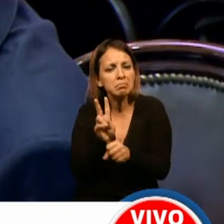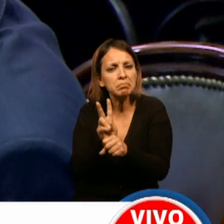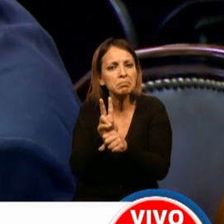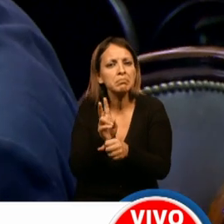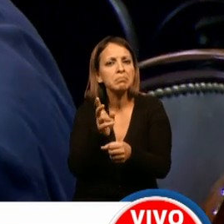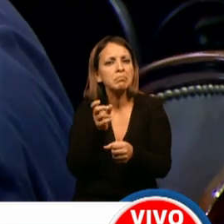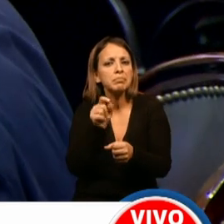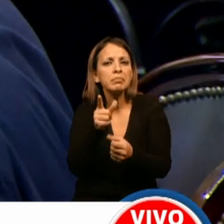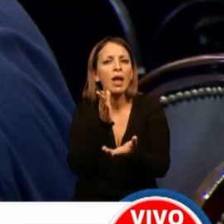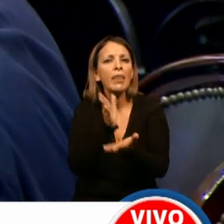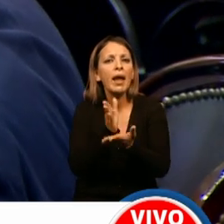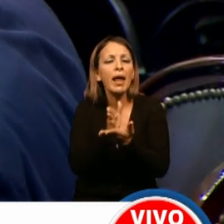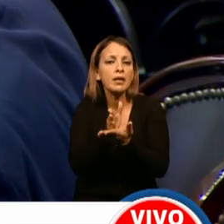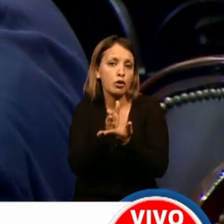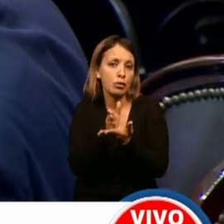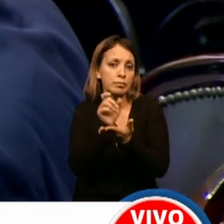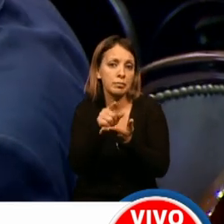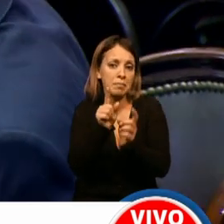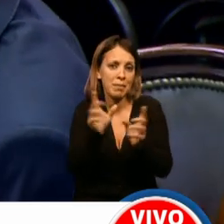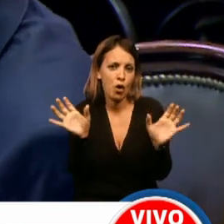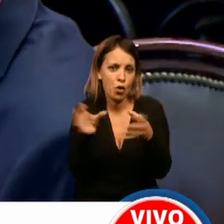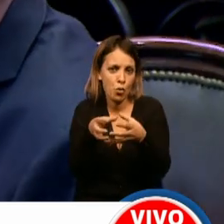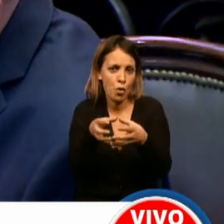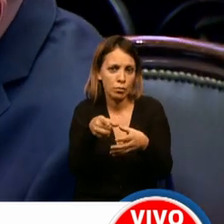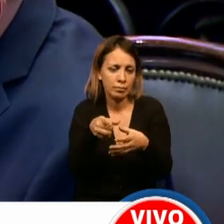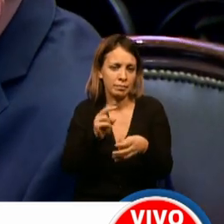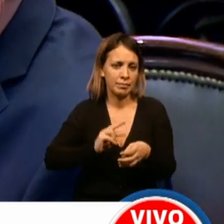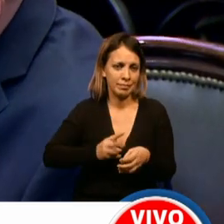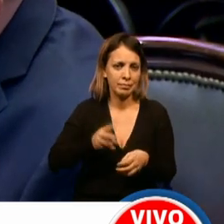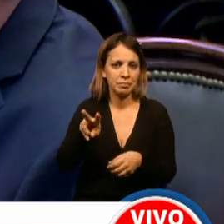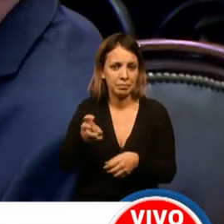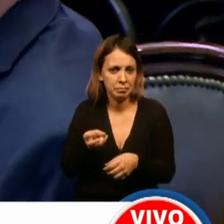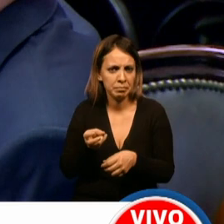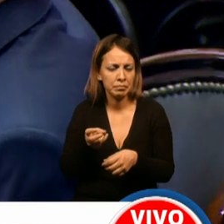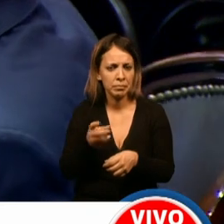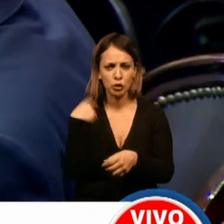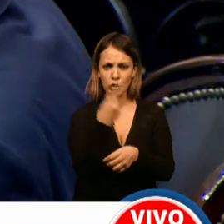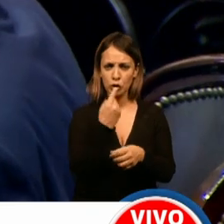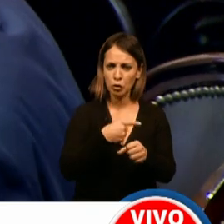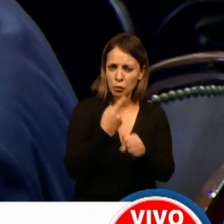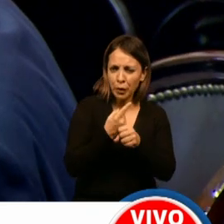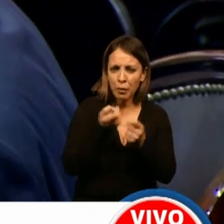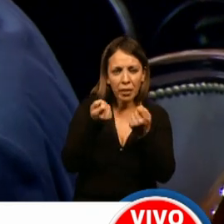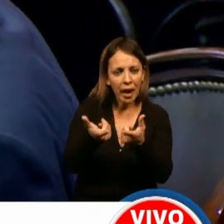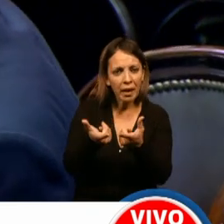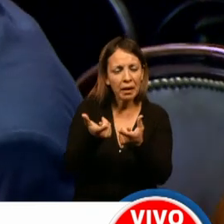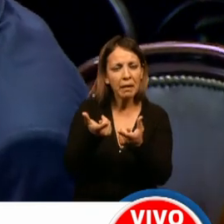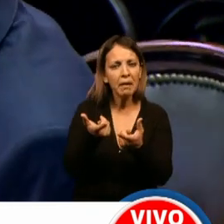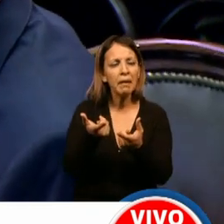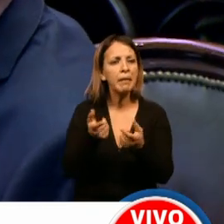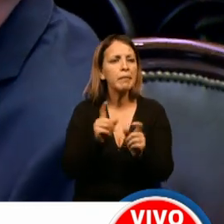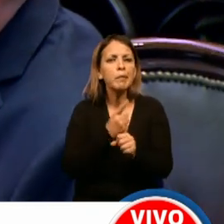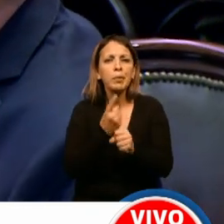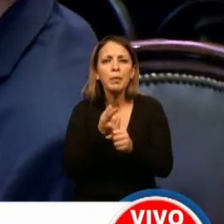todos los derechos de estas personas si no podemos sancionar una